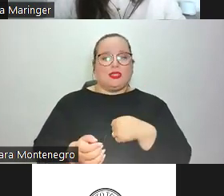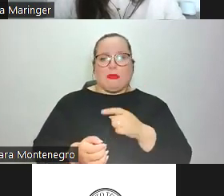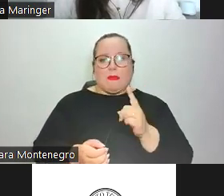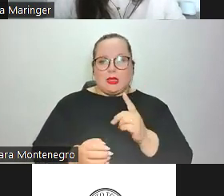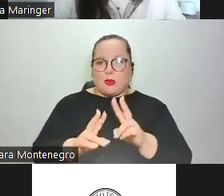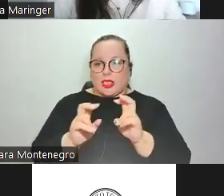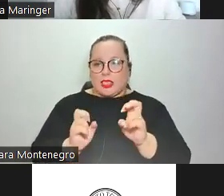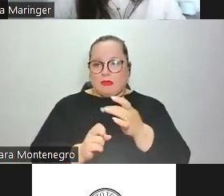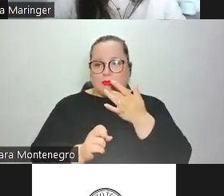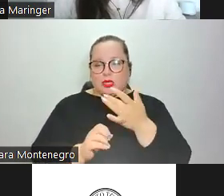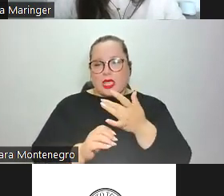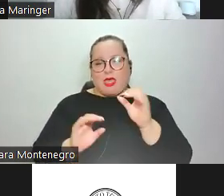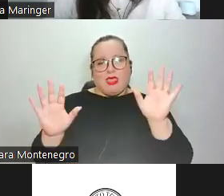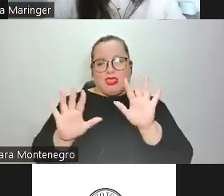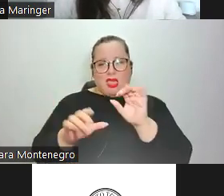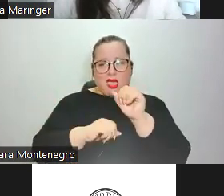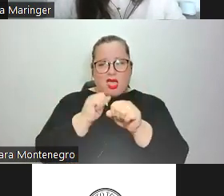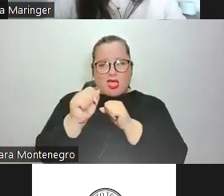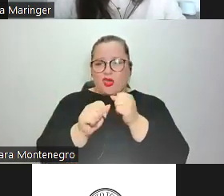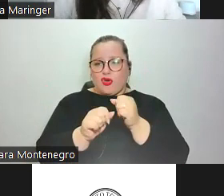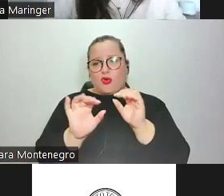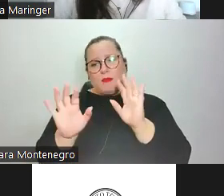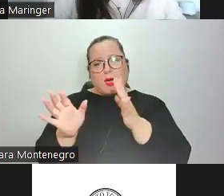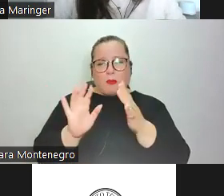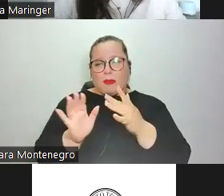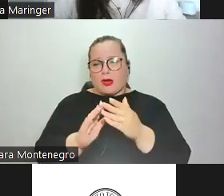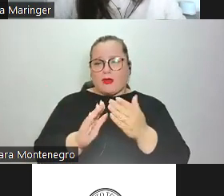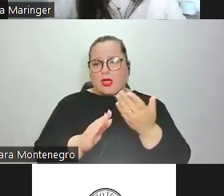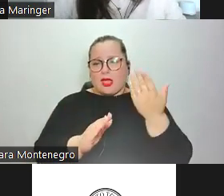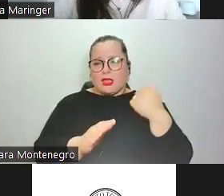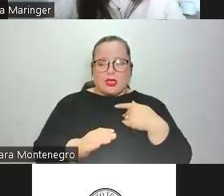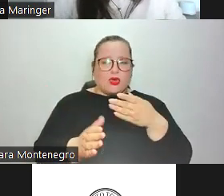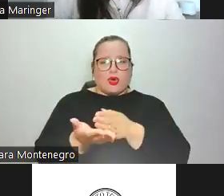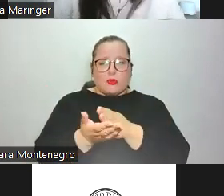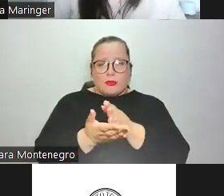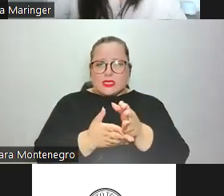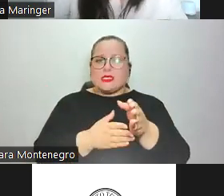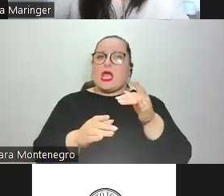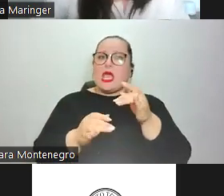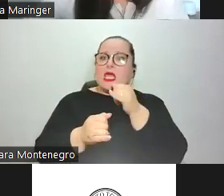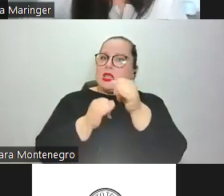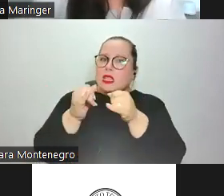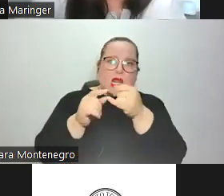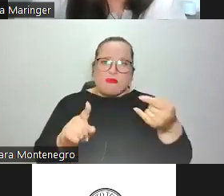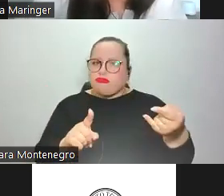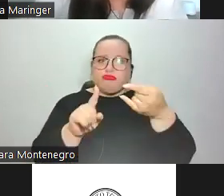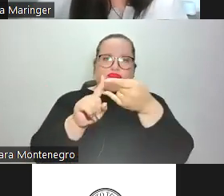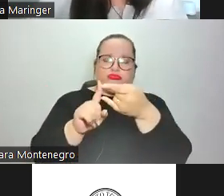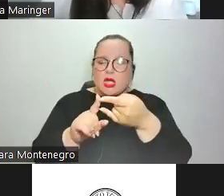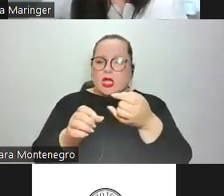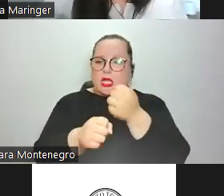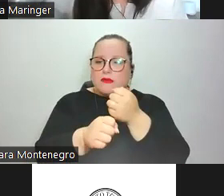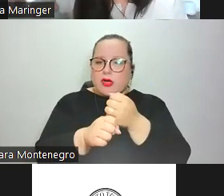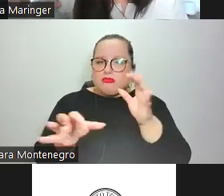que yo hace como 10 años o más empecé a trabajar muy virtual, incluso antes de la pandemia, me empecé a dar cuenta que tenía